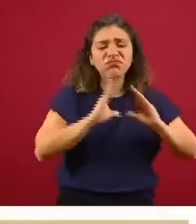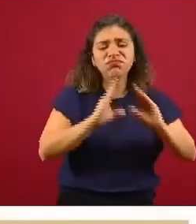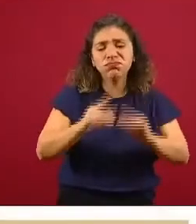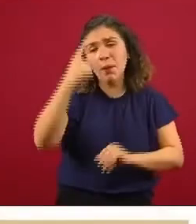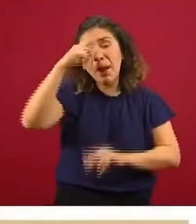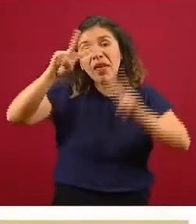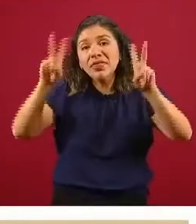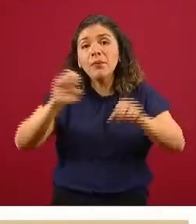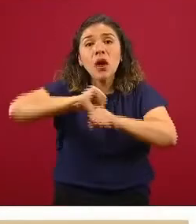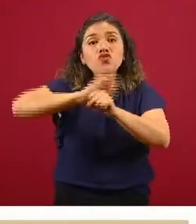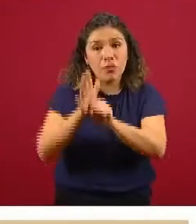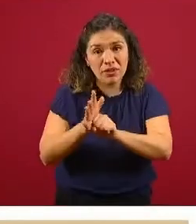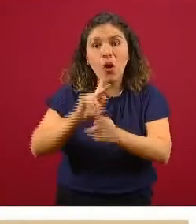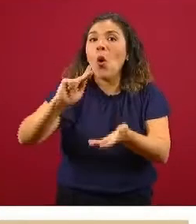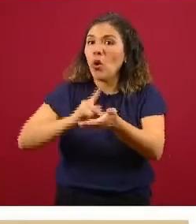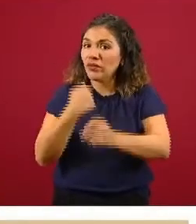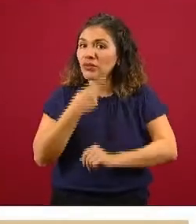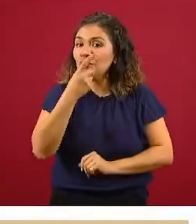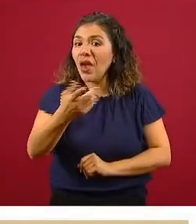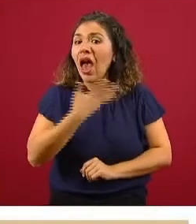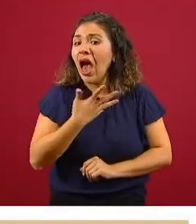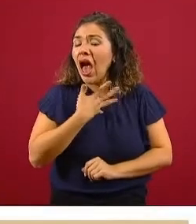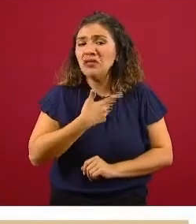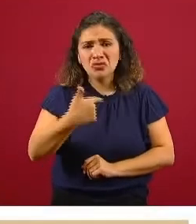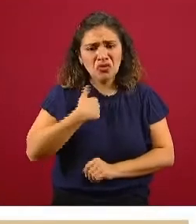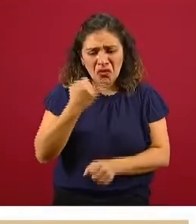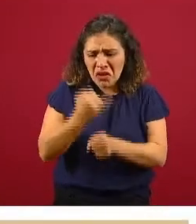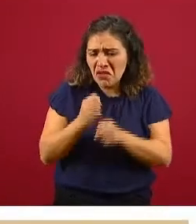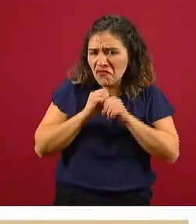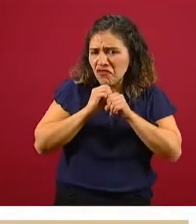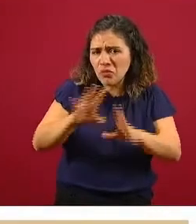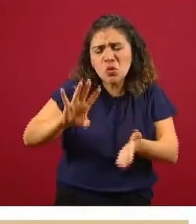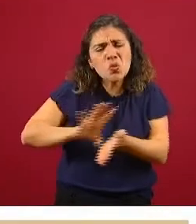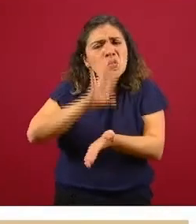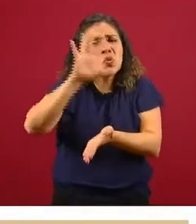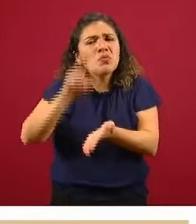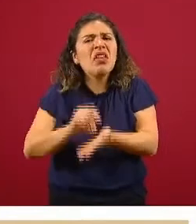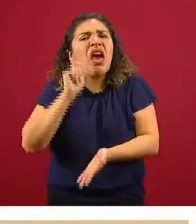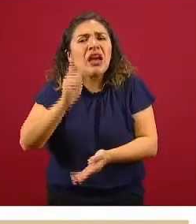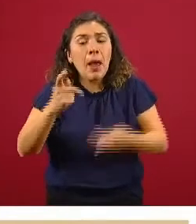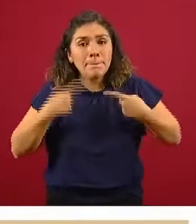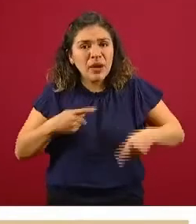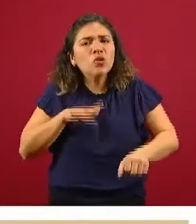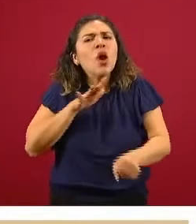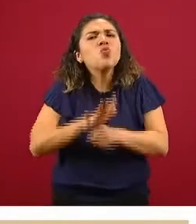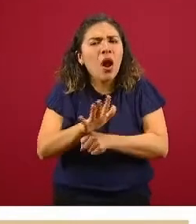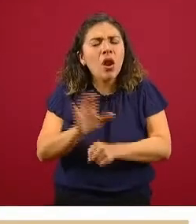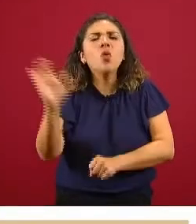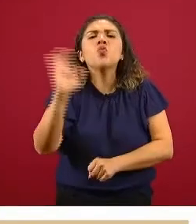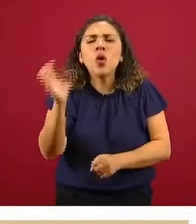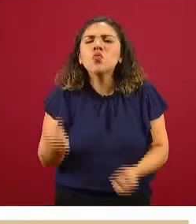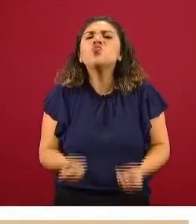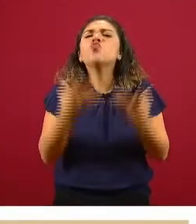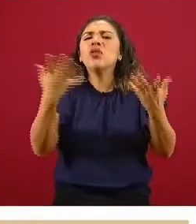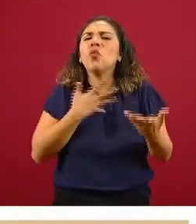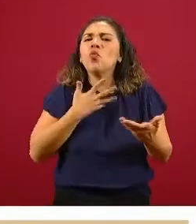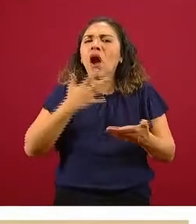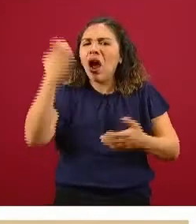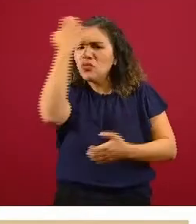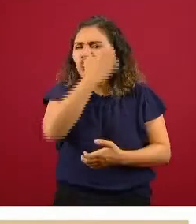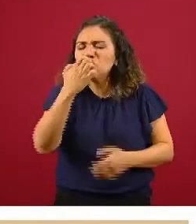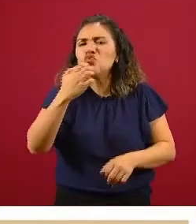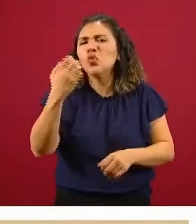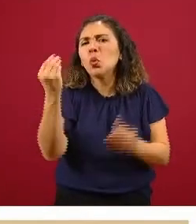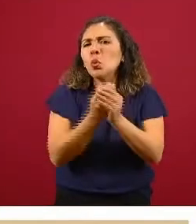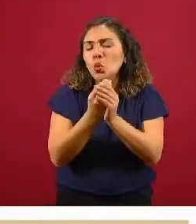COVID. Vuelvo a repetir, yo tengo toda la información de qué trabajadores, cuándo se hicieron. Esa es la ventaja